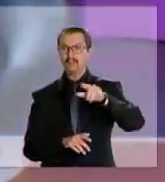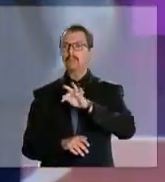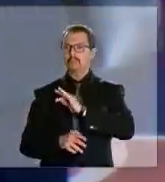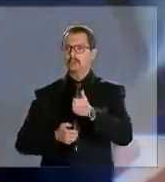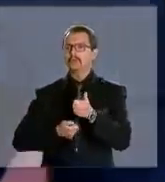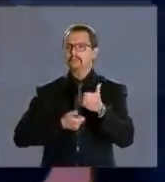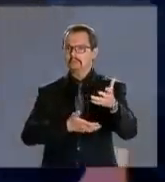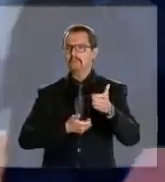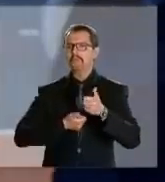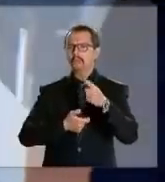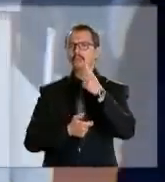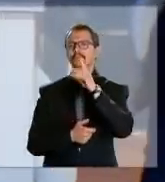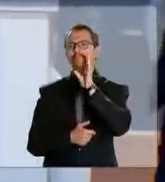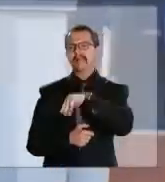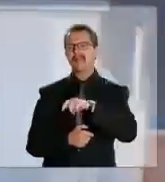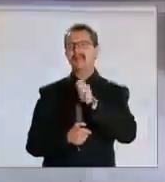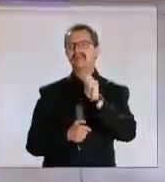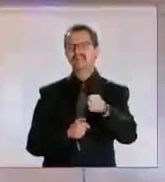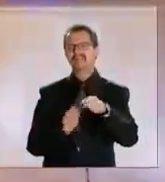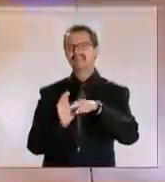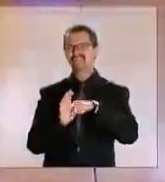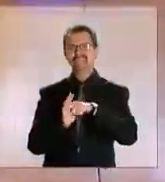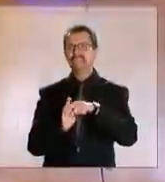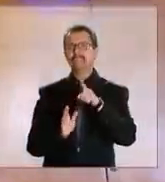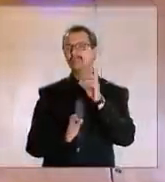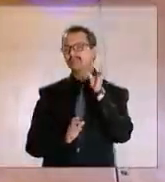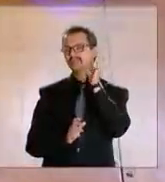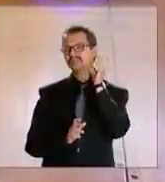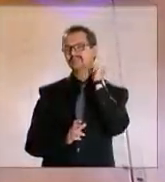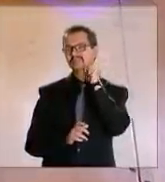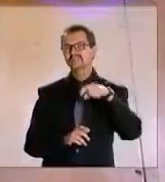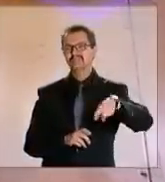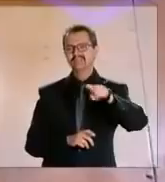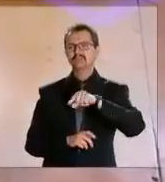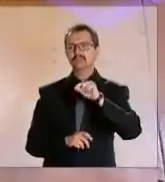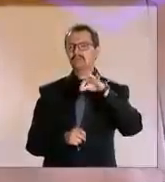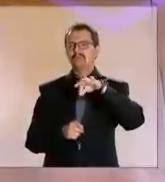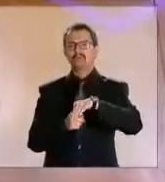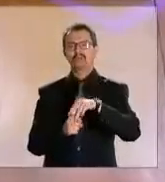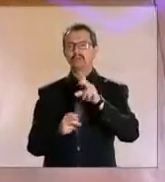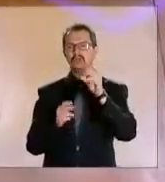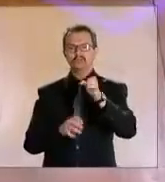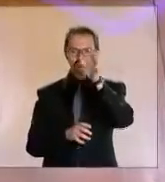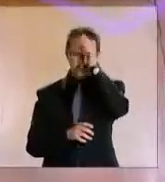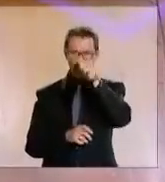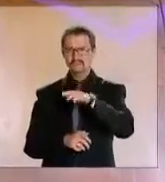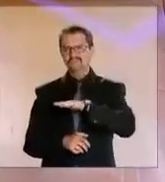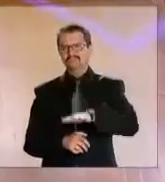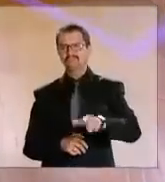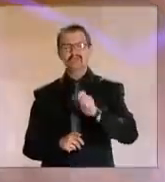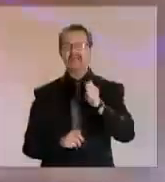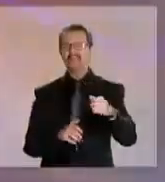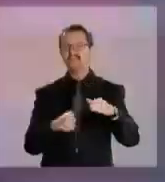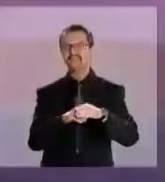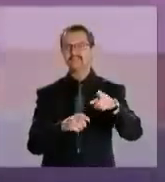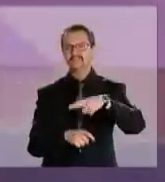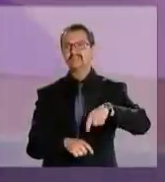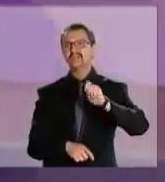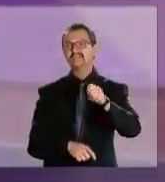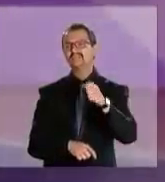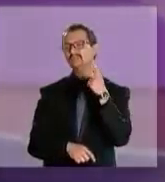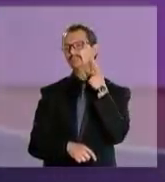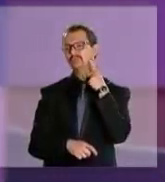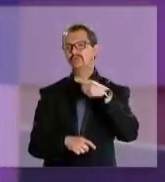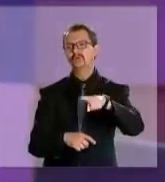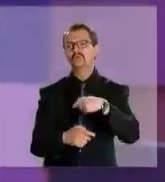secta votó en contra de esto en el senado la de morena o no sabe o no quiere que progresemos cándido lópez